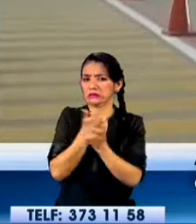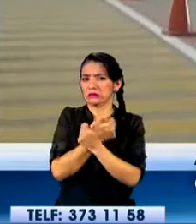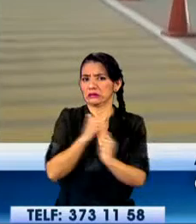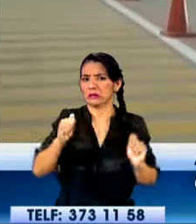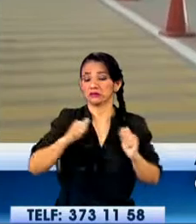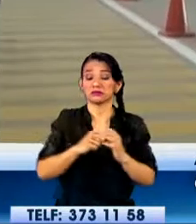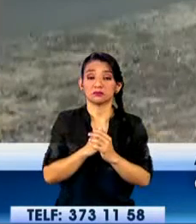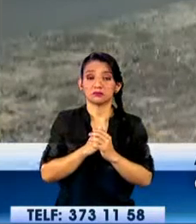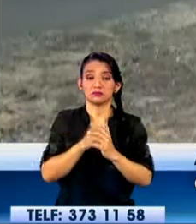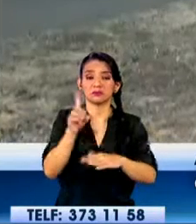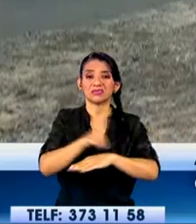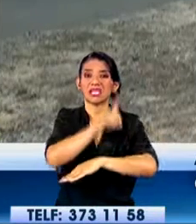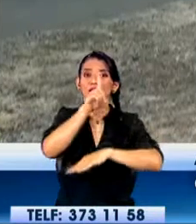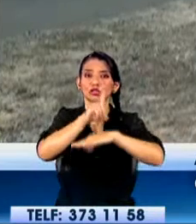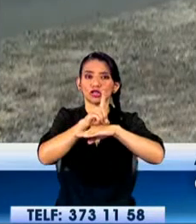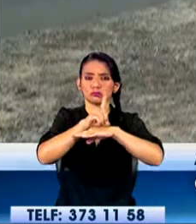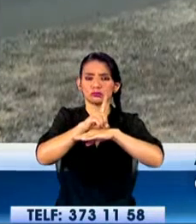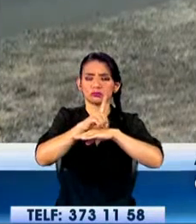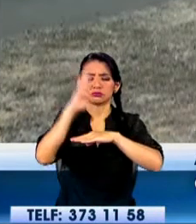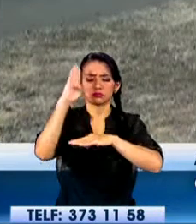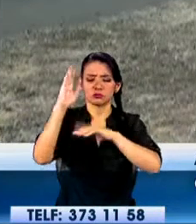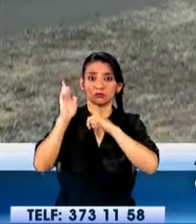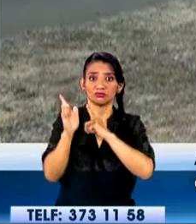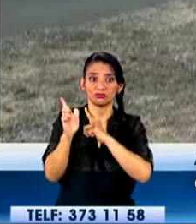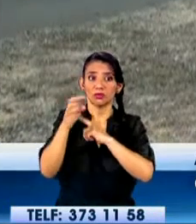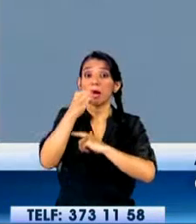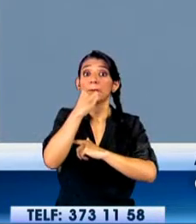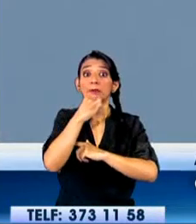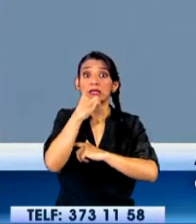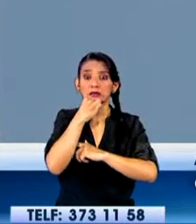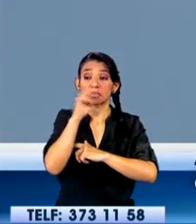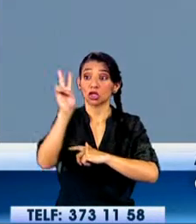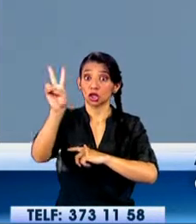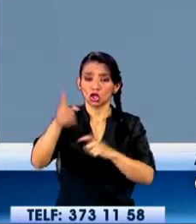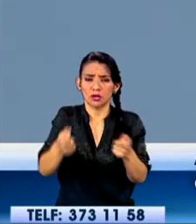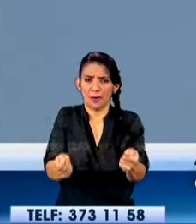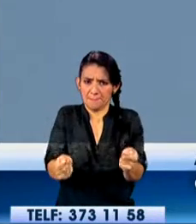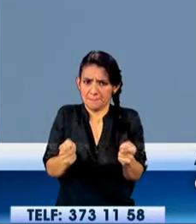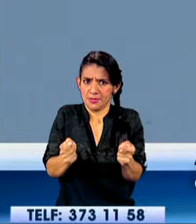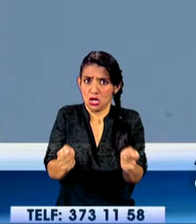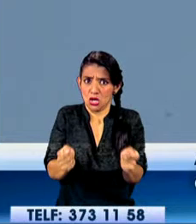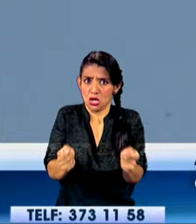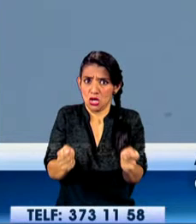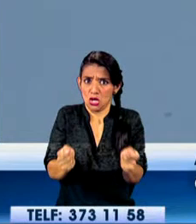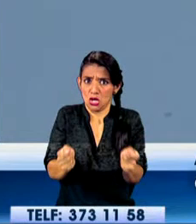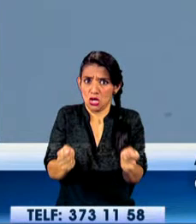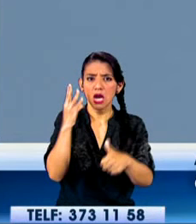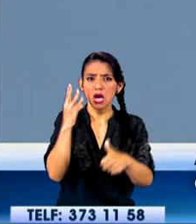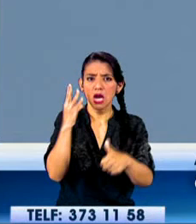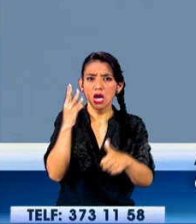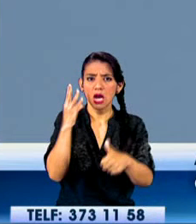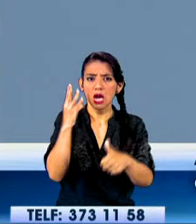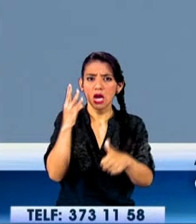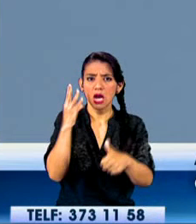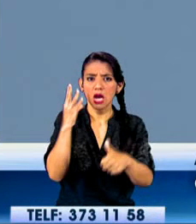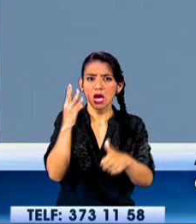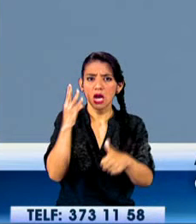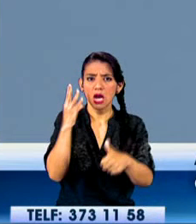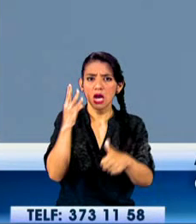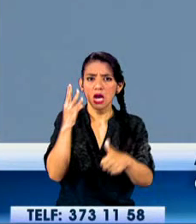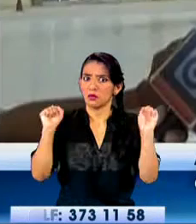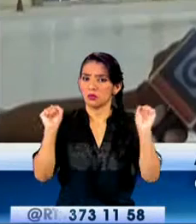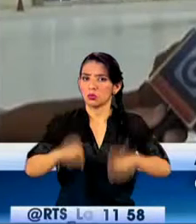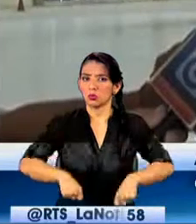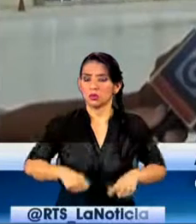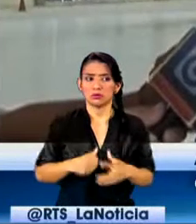de la Escuela de Aviación de la Estación Aeronaval de Manta, la experiencia de los dos pilotos evitó que el accidente cobrara la vida de los dos aeronautas.